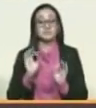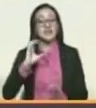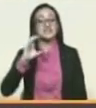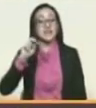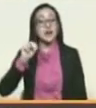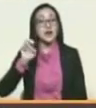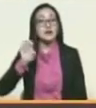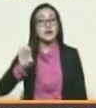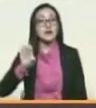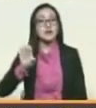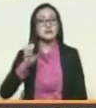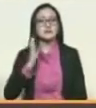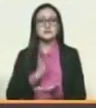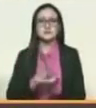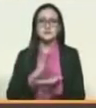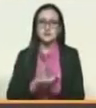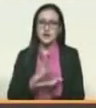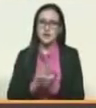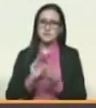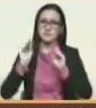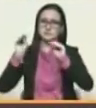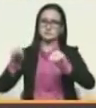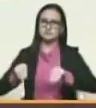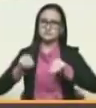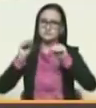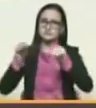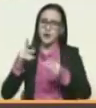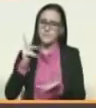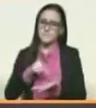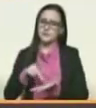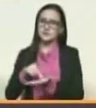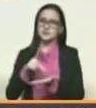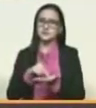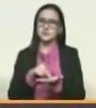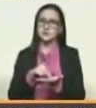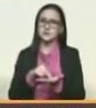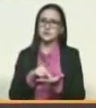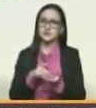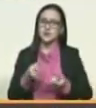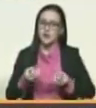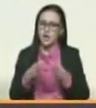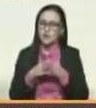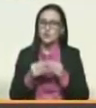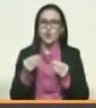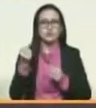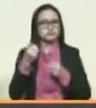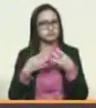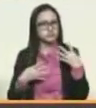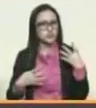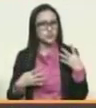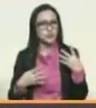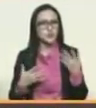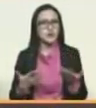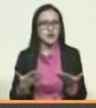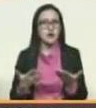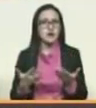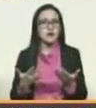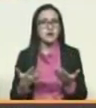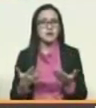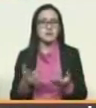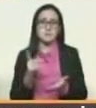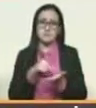Electoral siempre está llamando a la participación y dando todas las facilidades para en aras